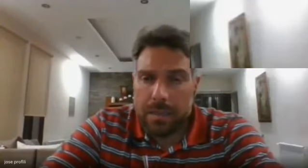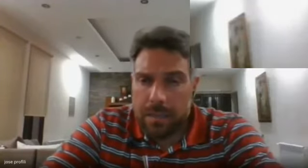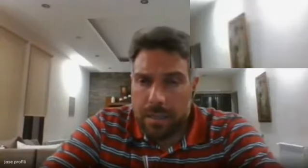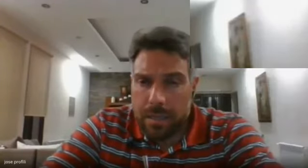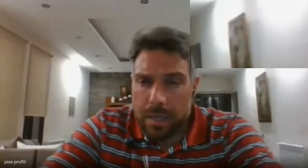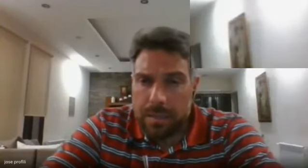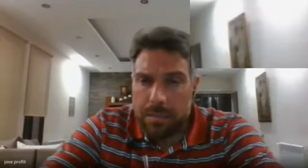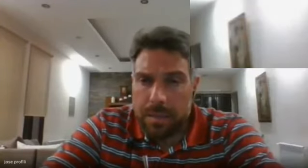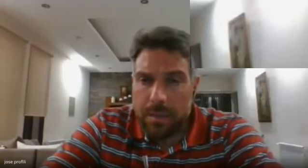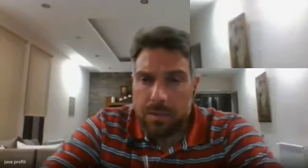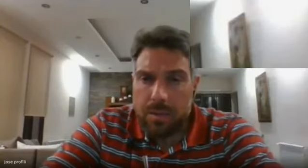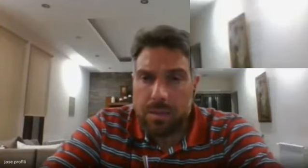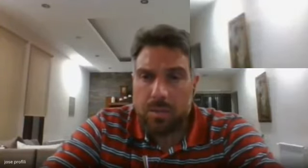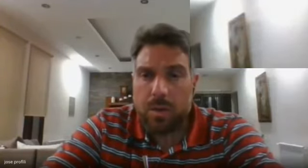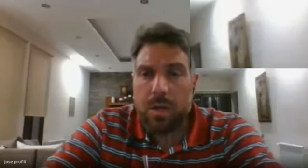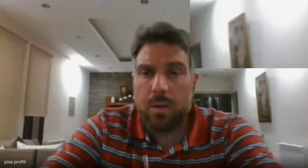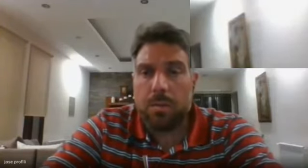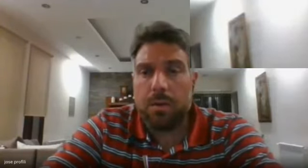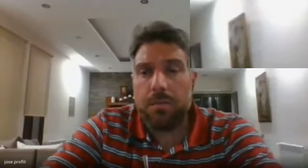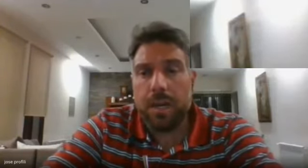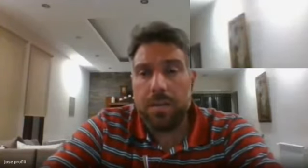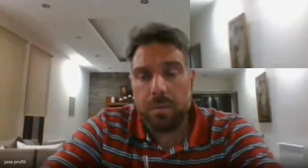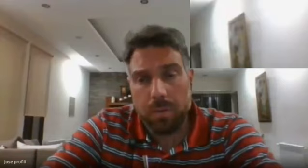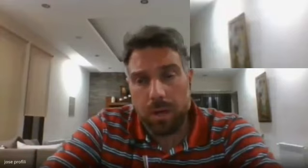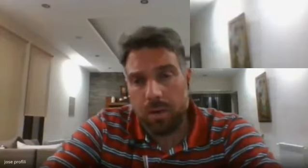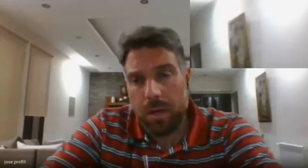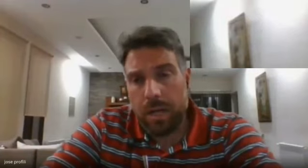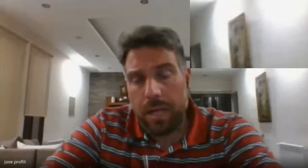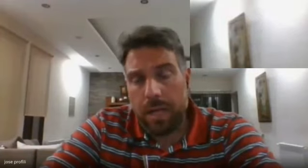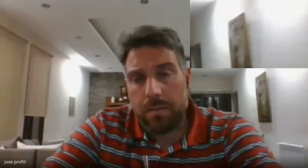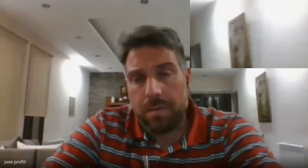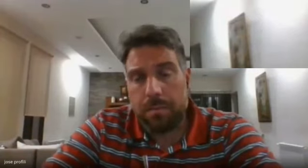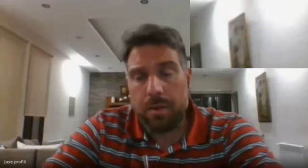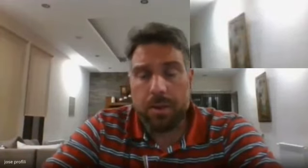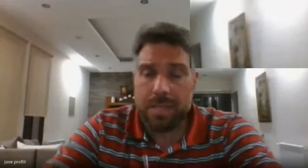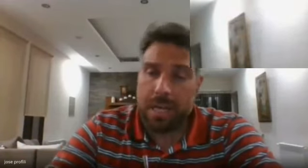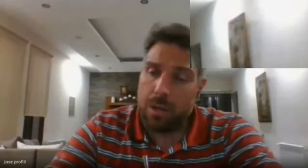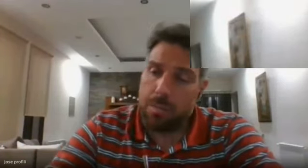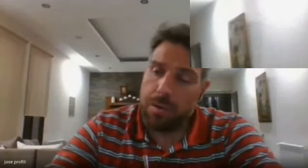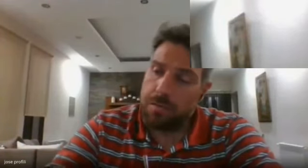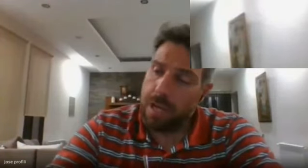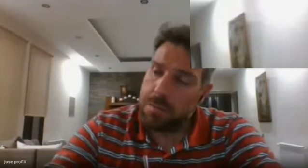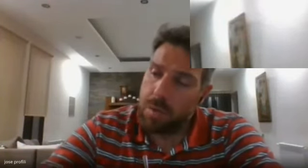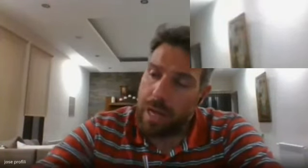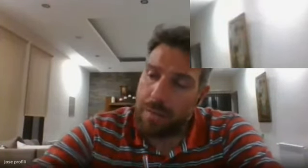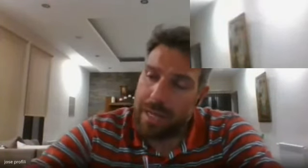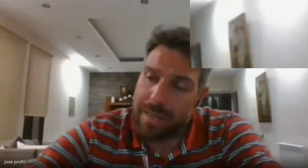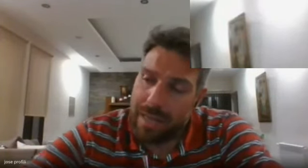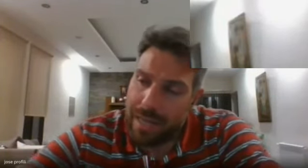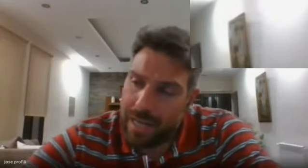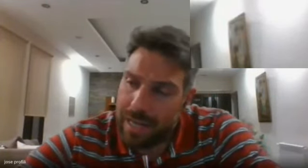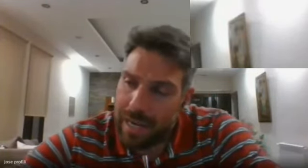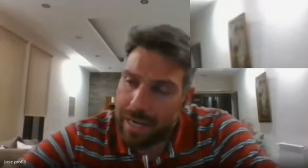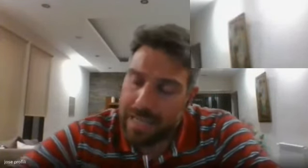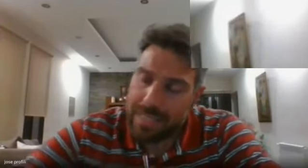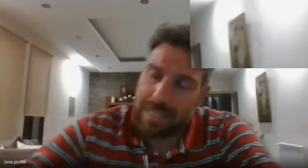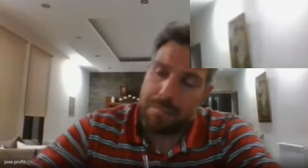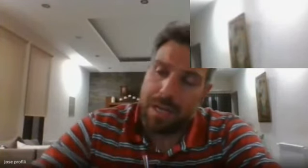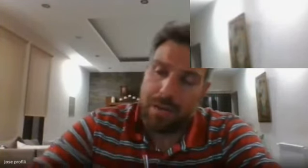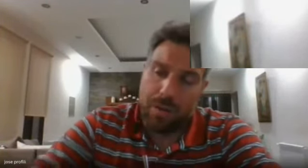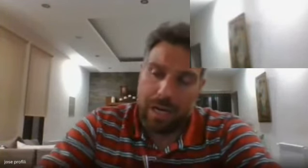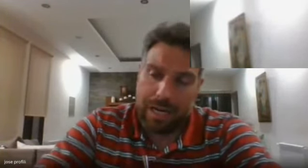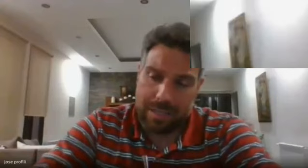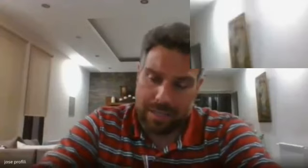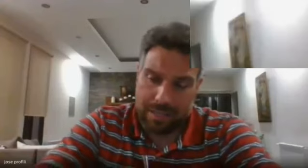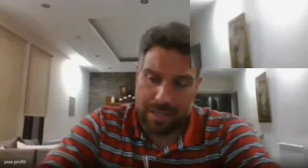Acá que dice, están aceptando las solicitudes en el grupo de Facebook. Bueno, si han podido acceder al grupo de Facebook, ahí van a tener las clases